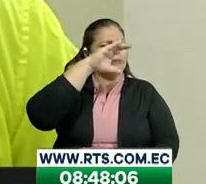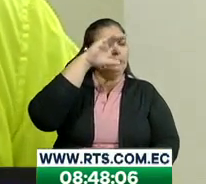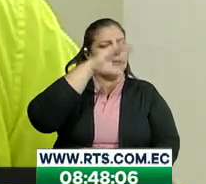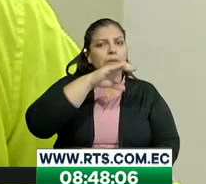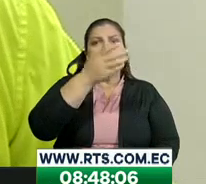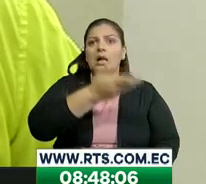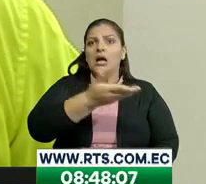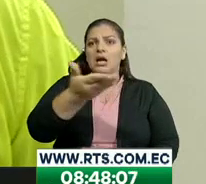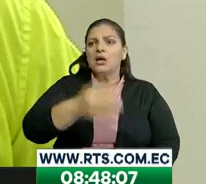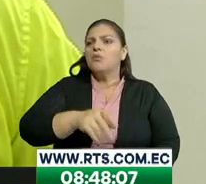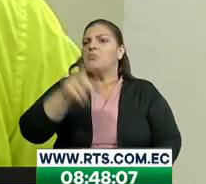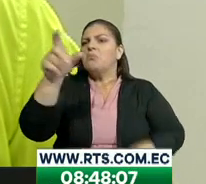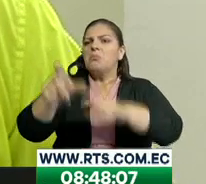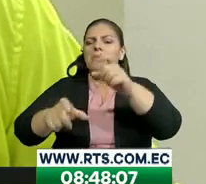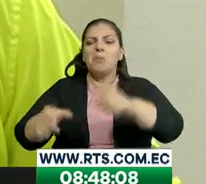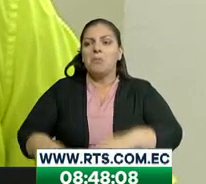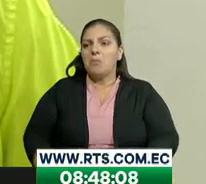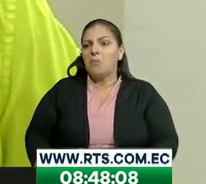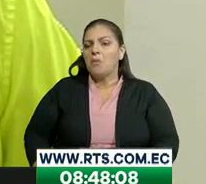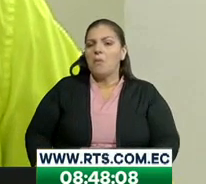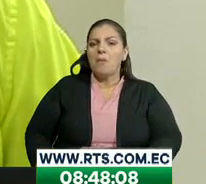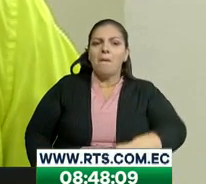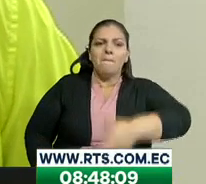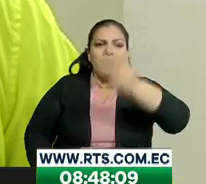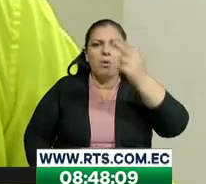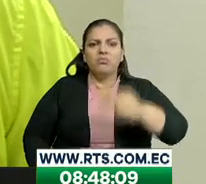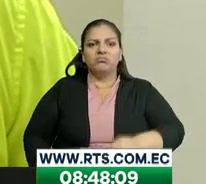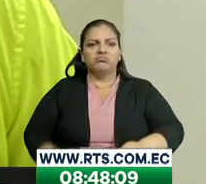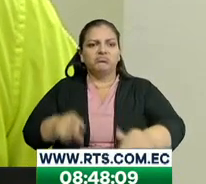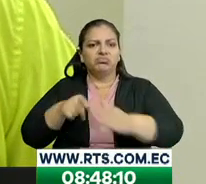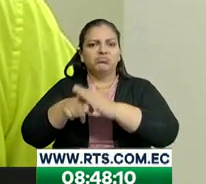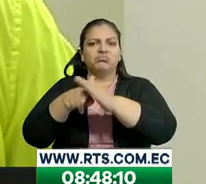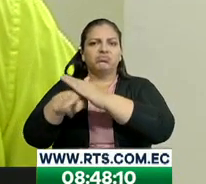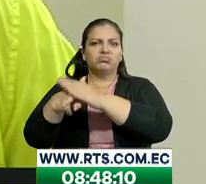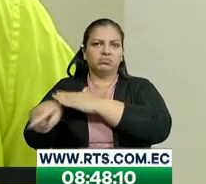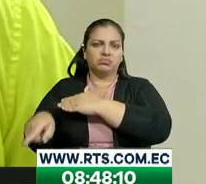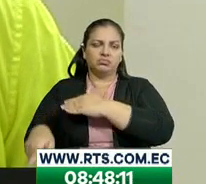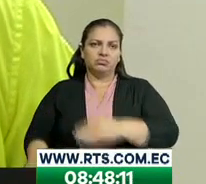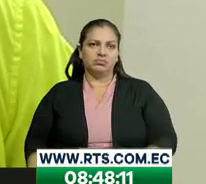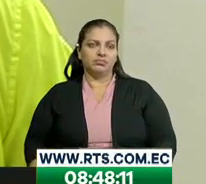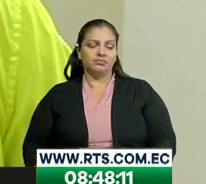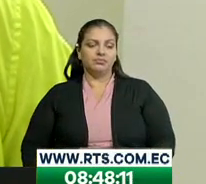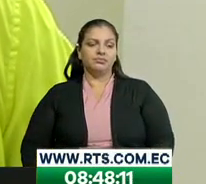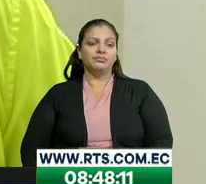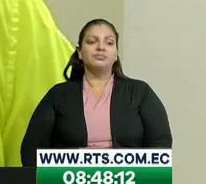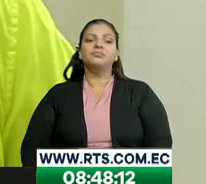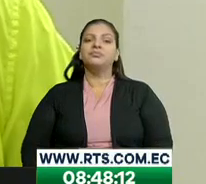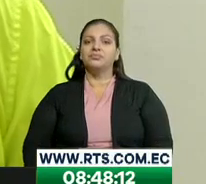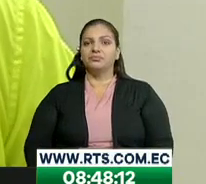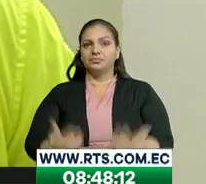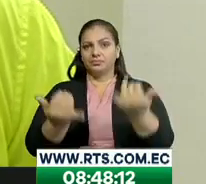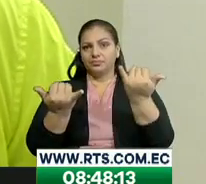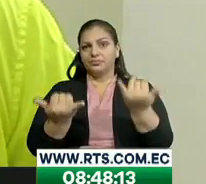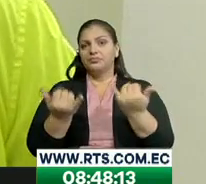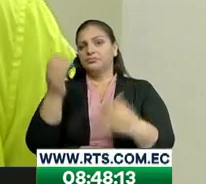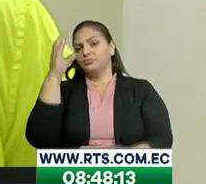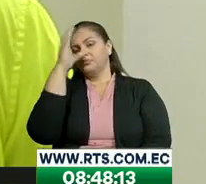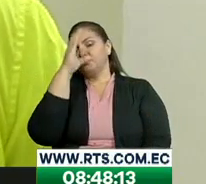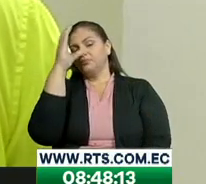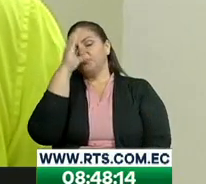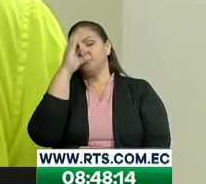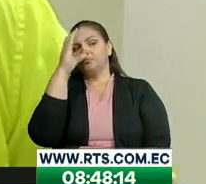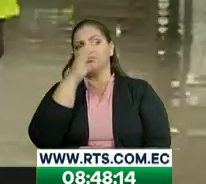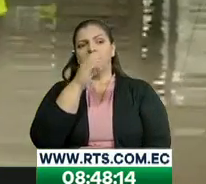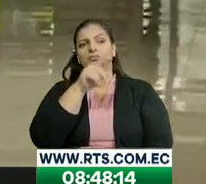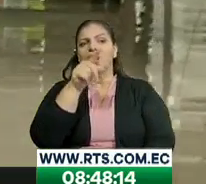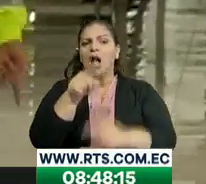en lo que es la violencia justamente está proceder a las órdenes depende de las zonas de captura a las zonas de detención y 6 se encuentran